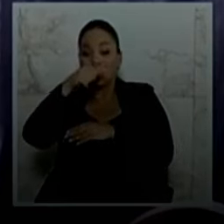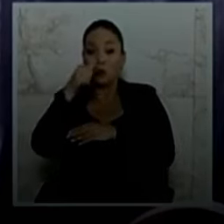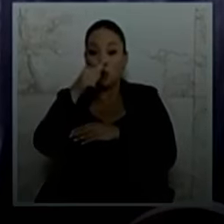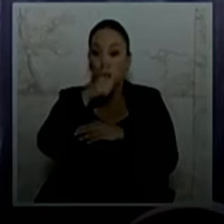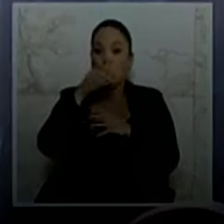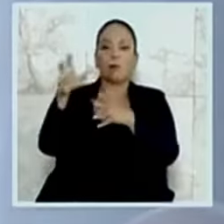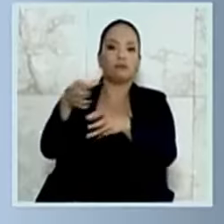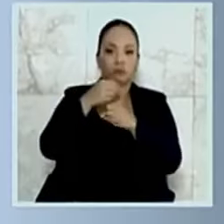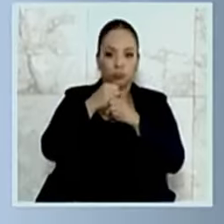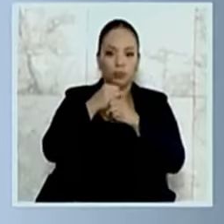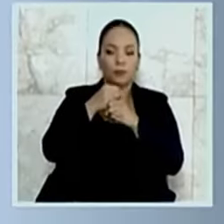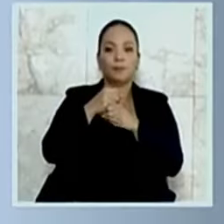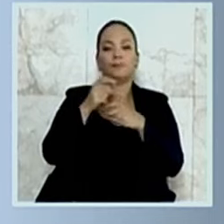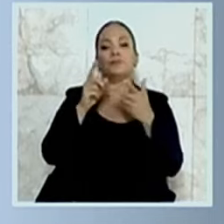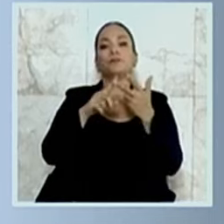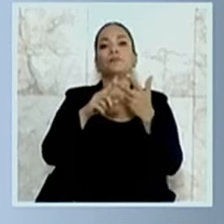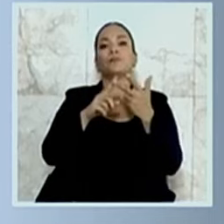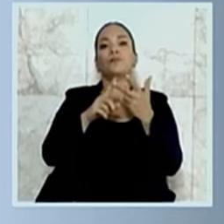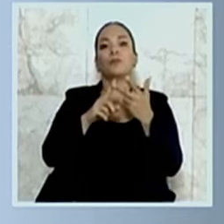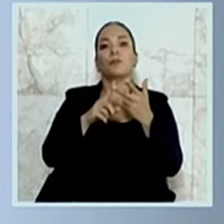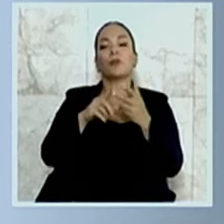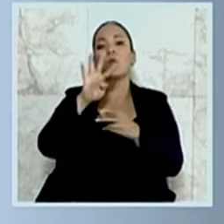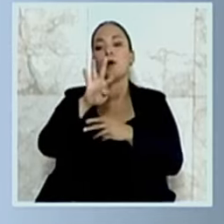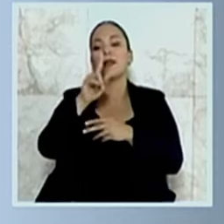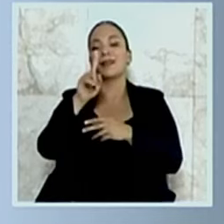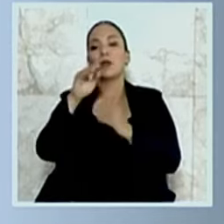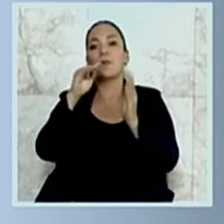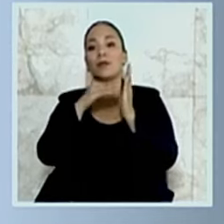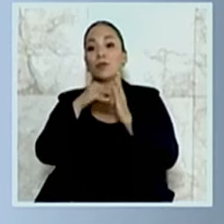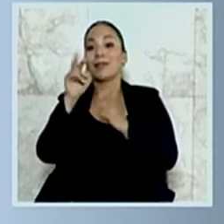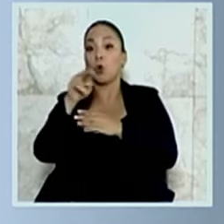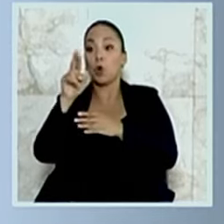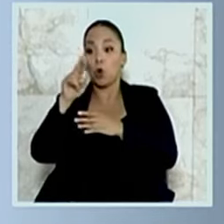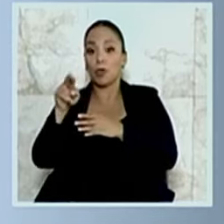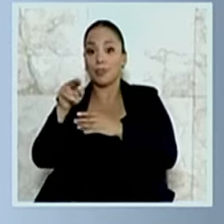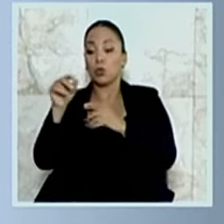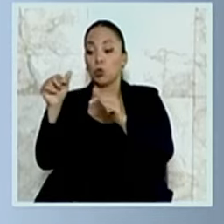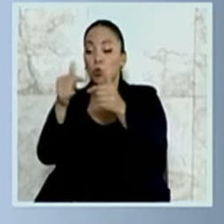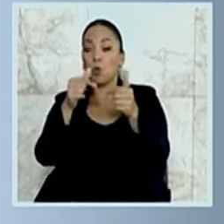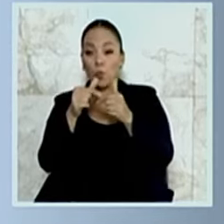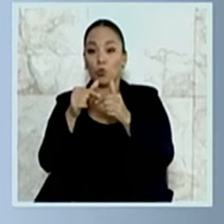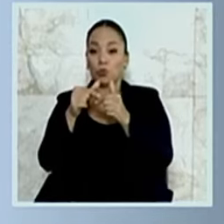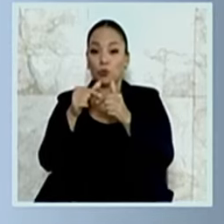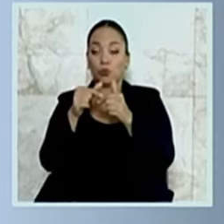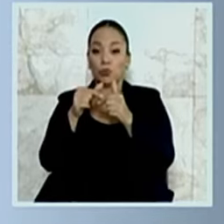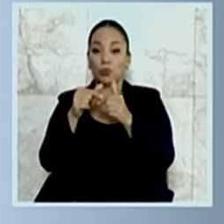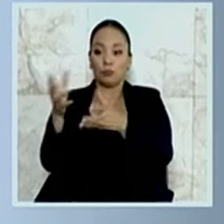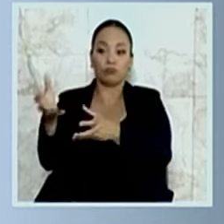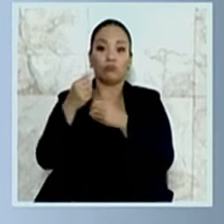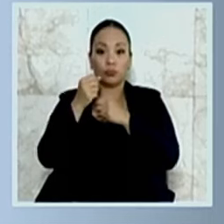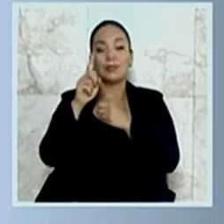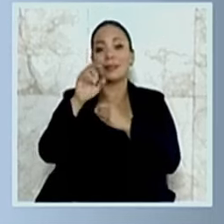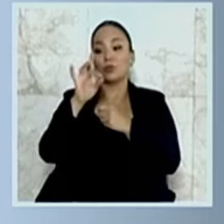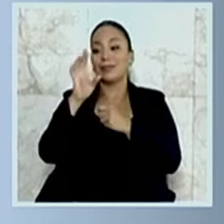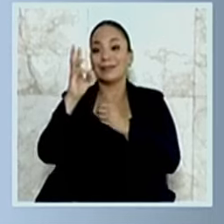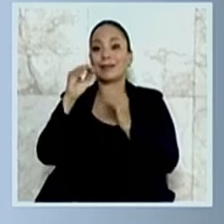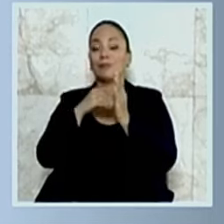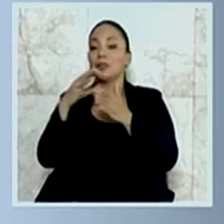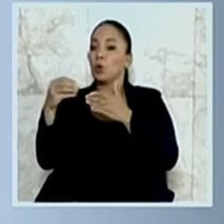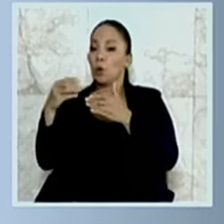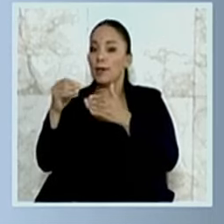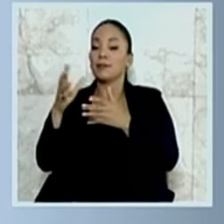Importante que se han detenido 2.521 kilos de cocaína en este mes de trabajo constante.